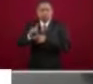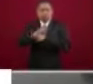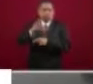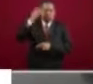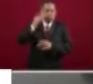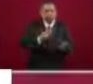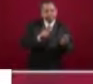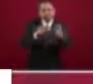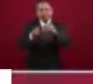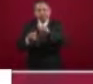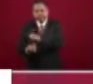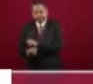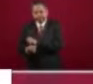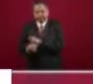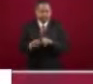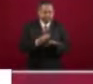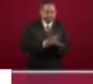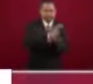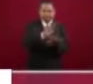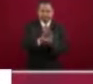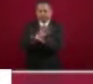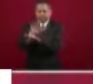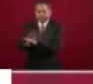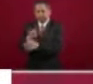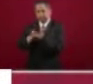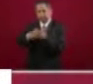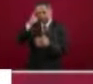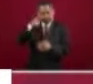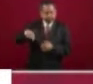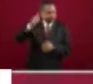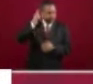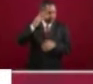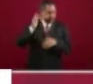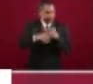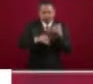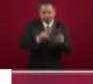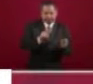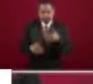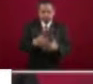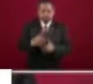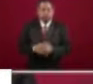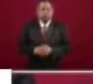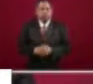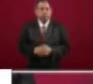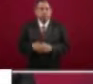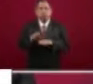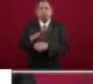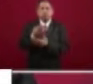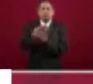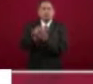es cierto que este tipo de cuerpos especiales operan con cierto grado de autonomía frente con respecto